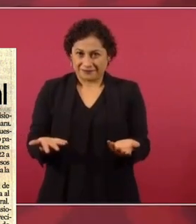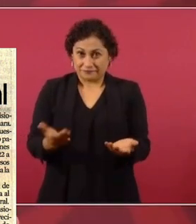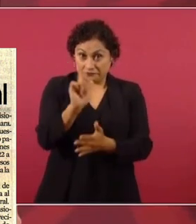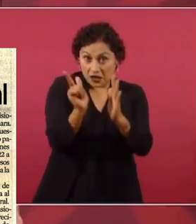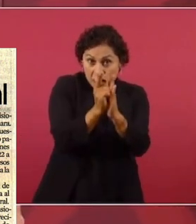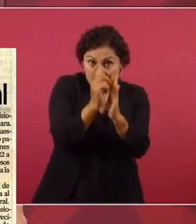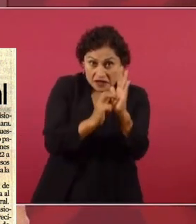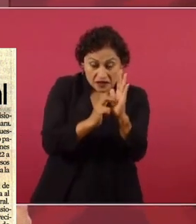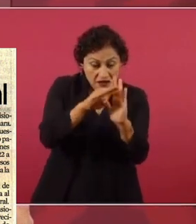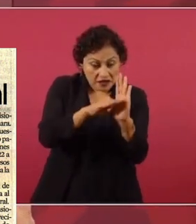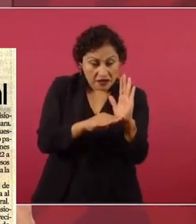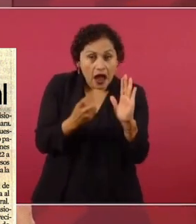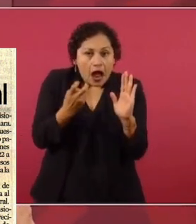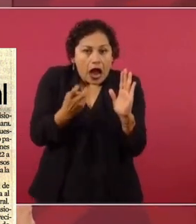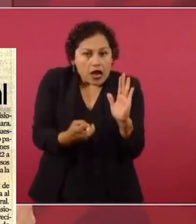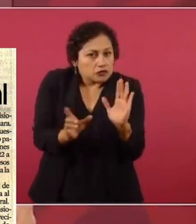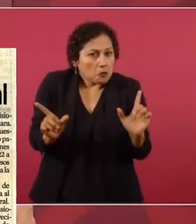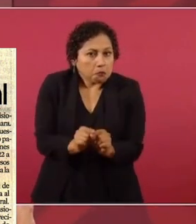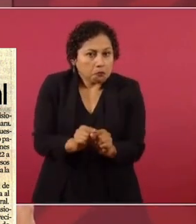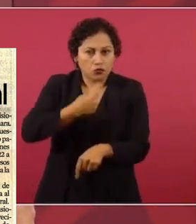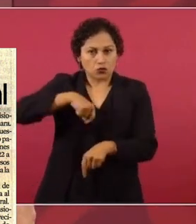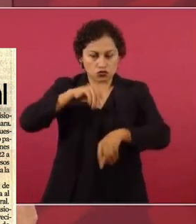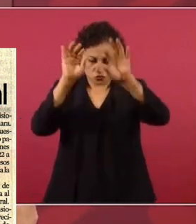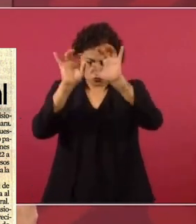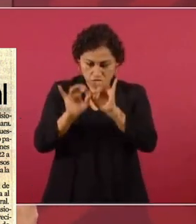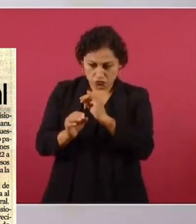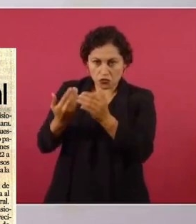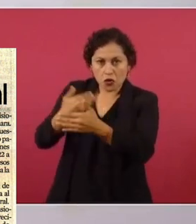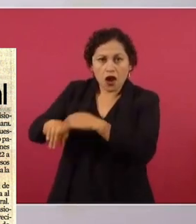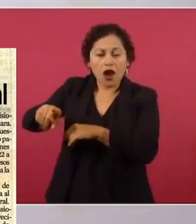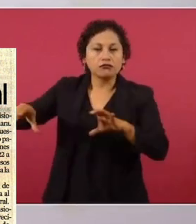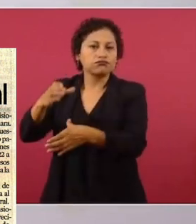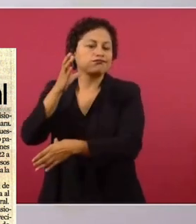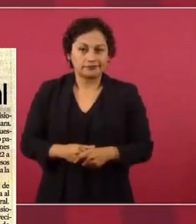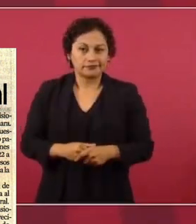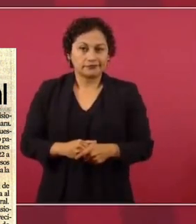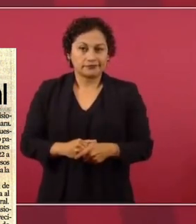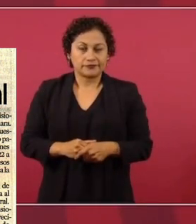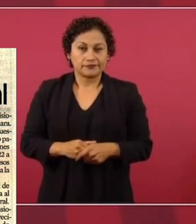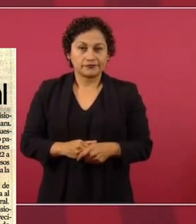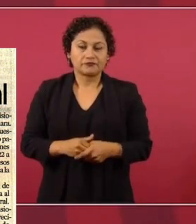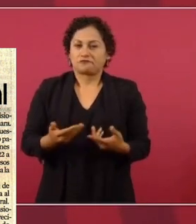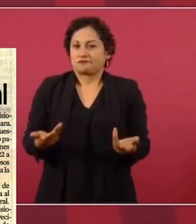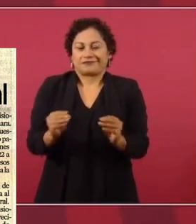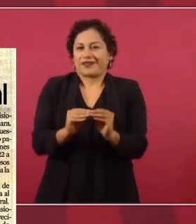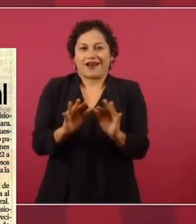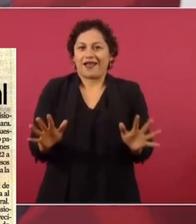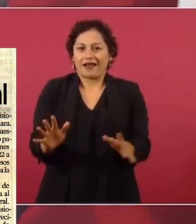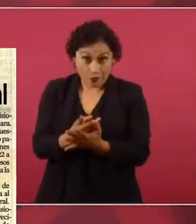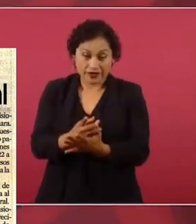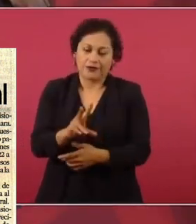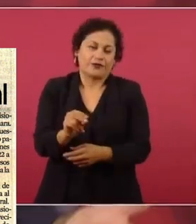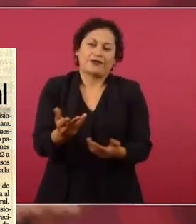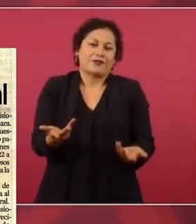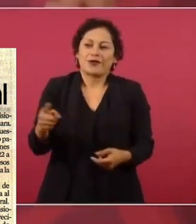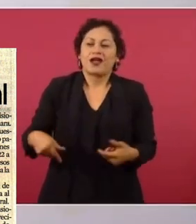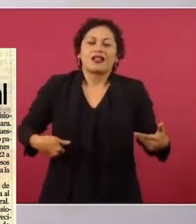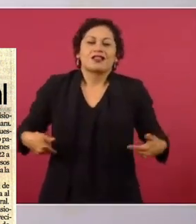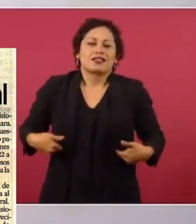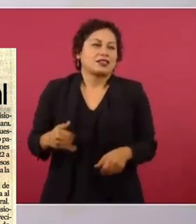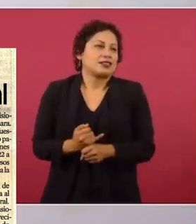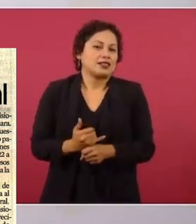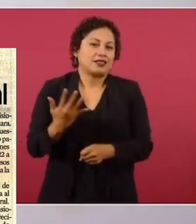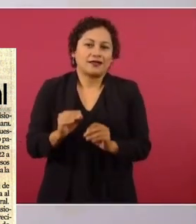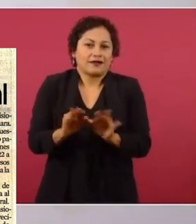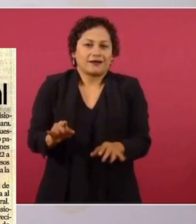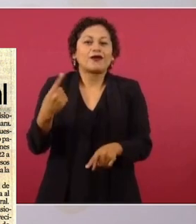plantea la reforma que estamos enviando al Congreso. Y se oponen. Desde luego, no es solo esto. ¿Cómo no va a convocar